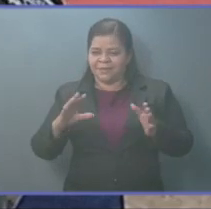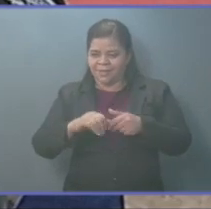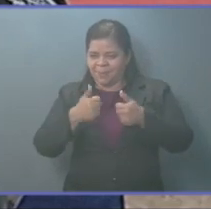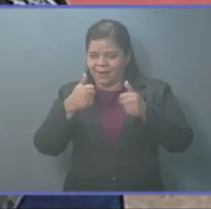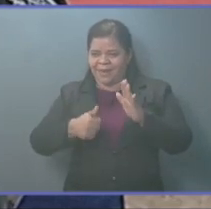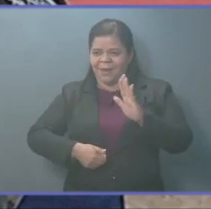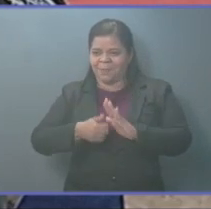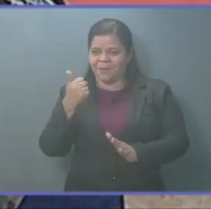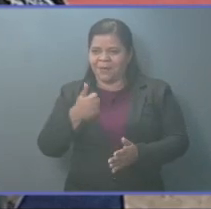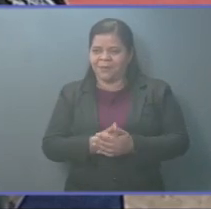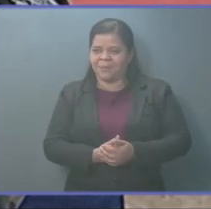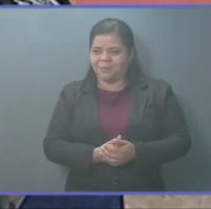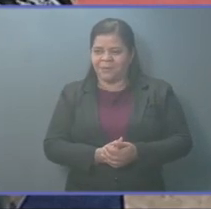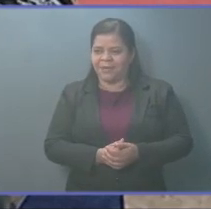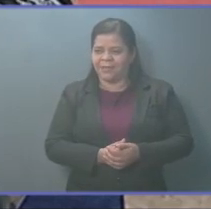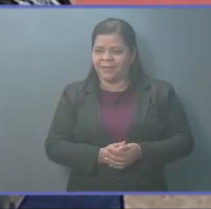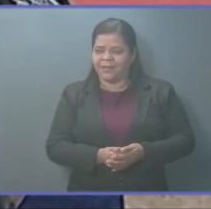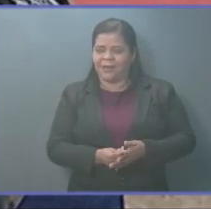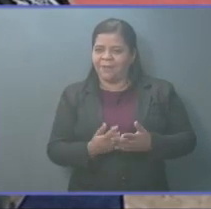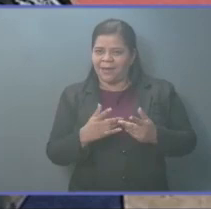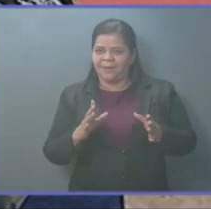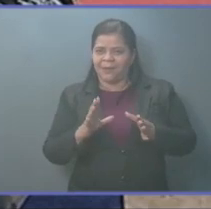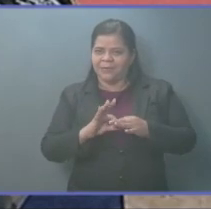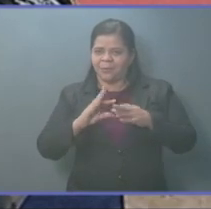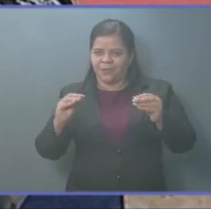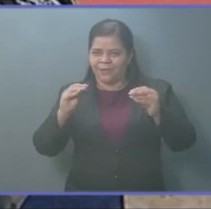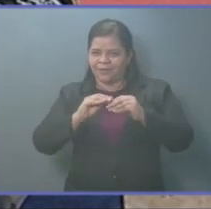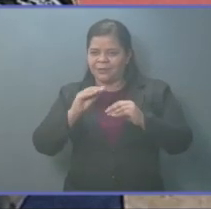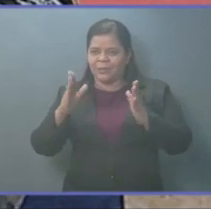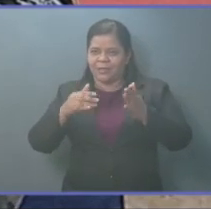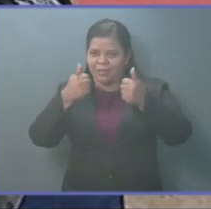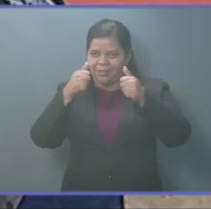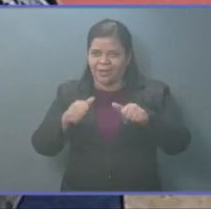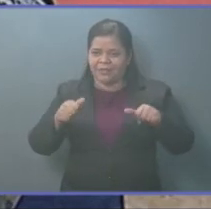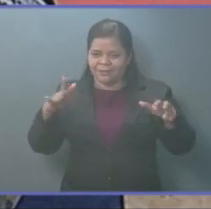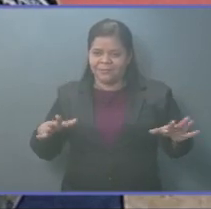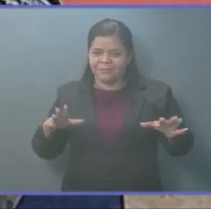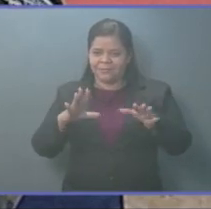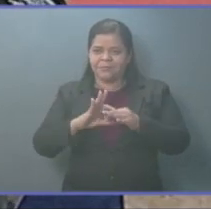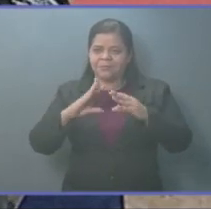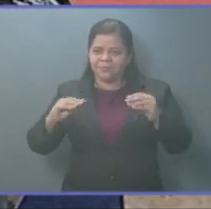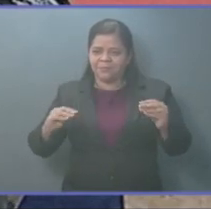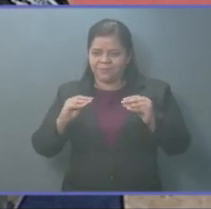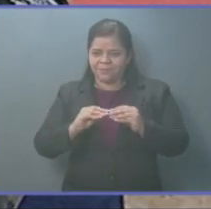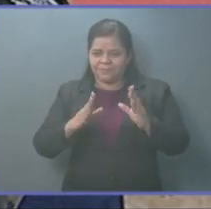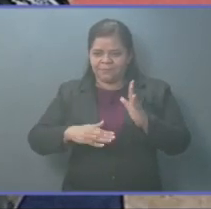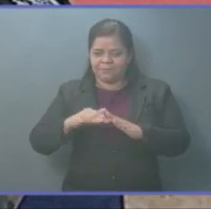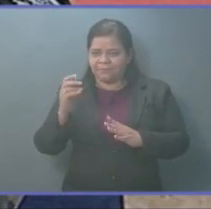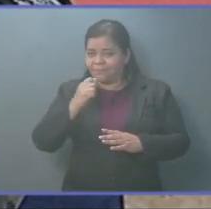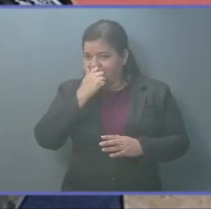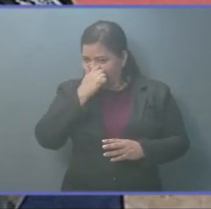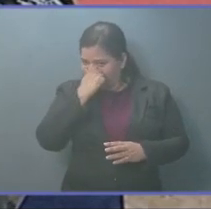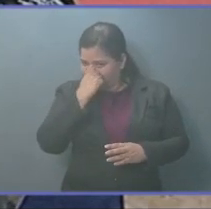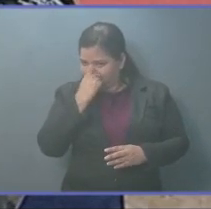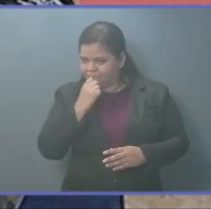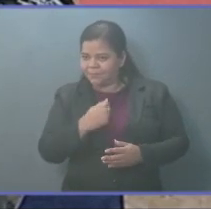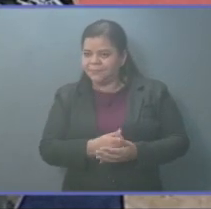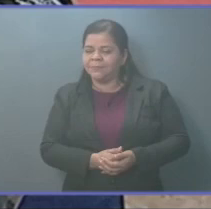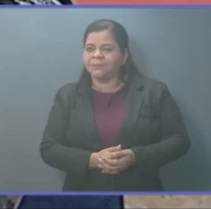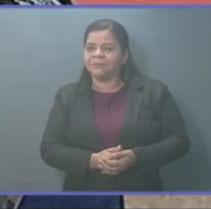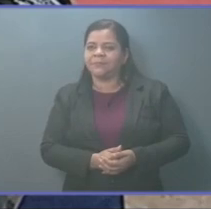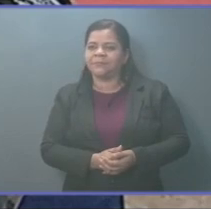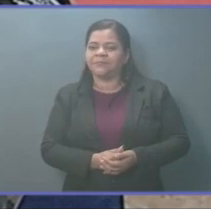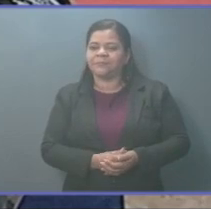valorar qué es lo que va a pasar, qué es lo que va a estar a futuro. Simplemente estoy acá